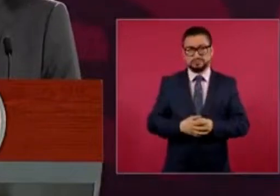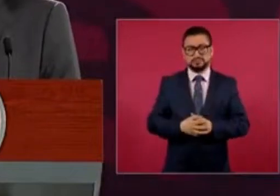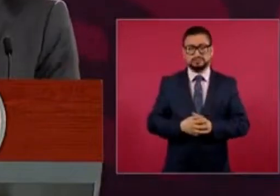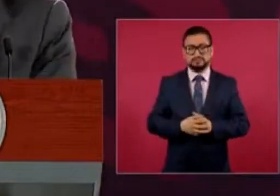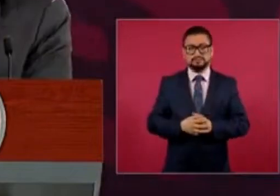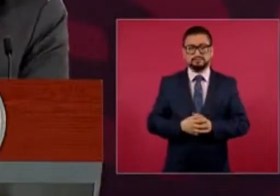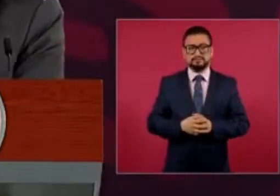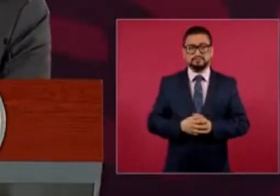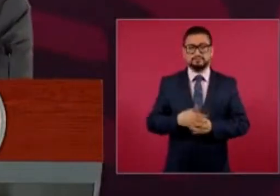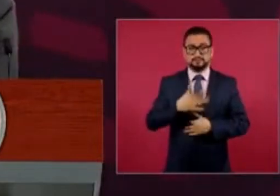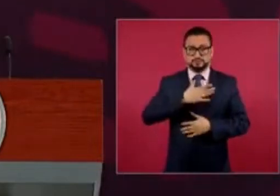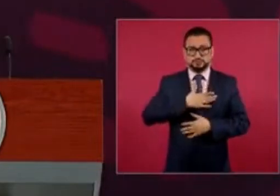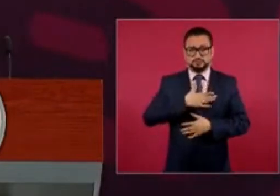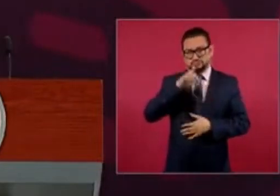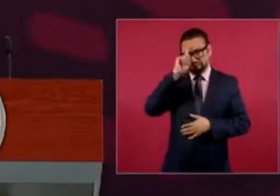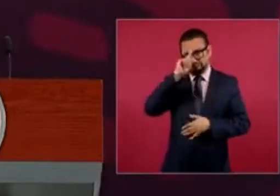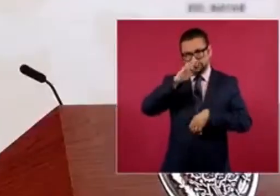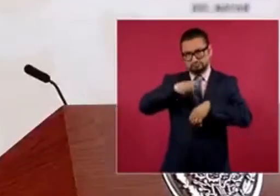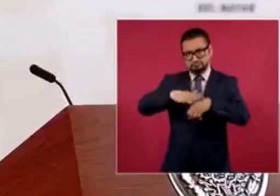Y mi recomendación